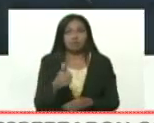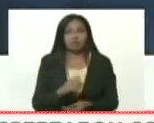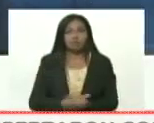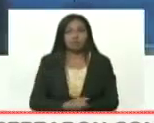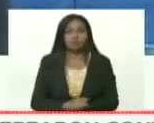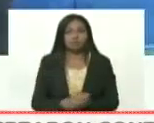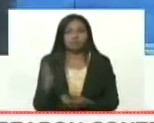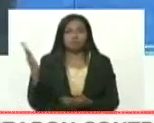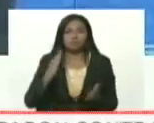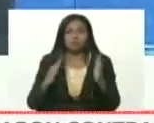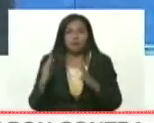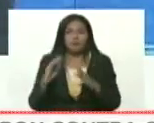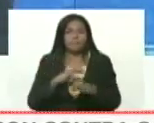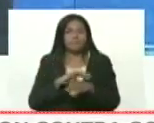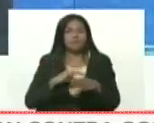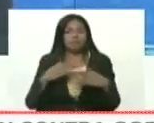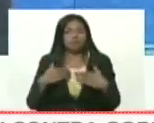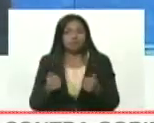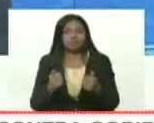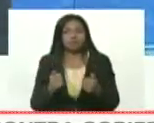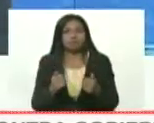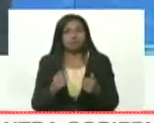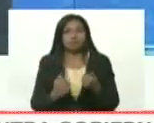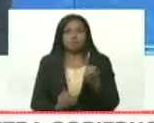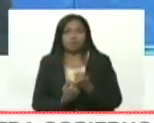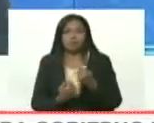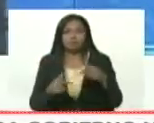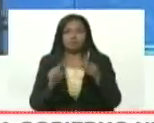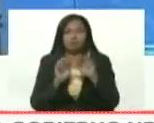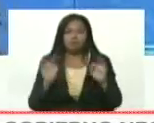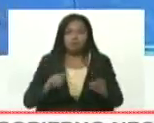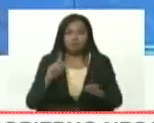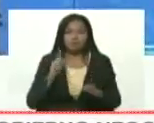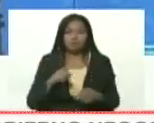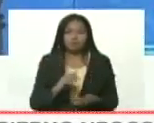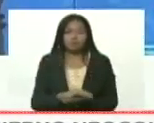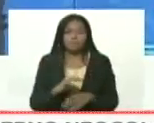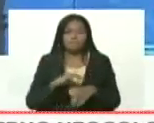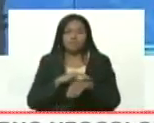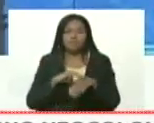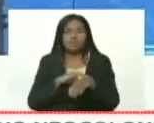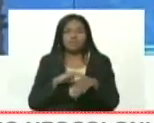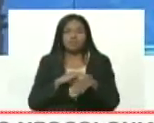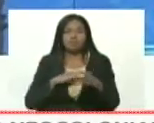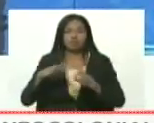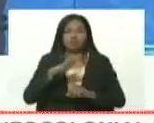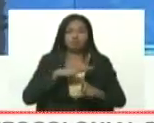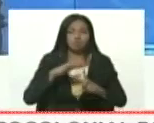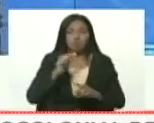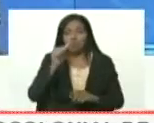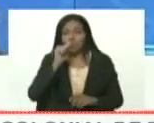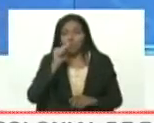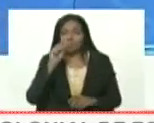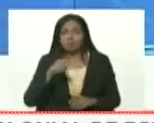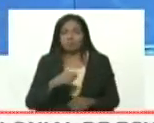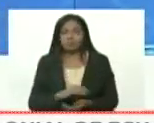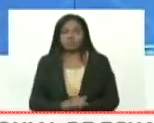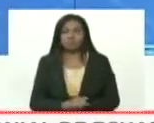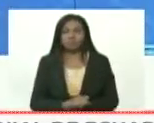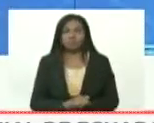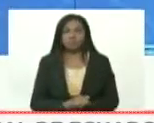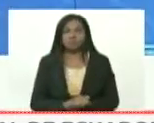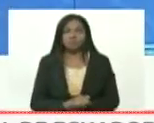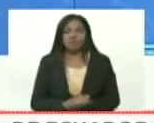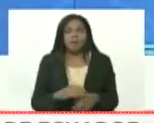A todos. Ministro de Salud, base. Ministro de Ecosocialismo y Agua.